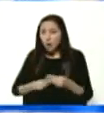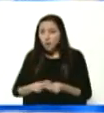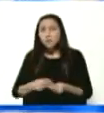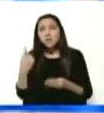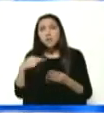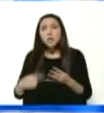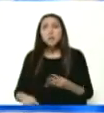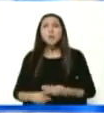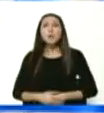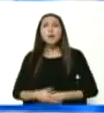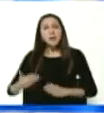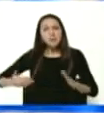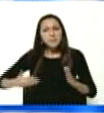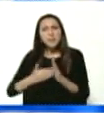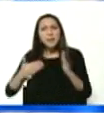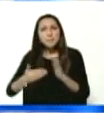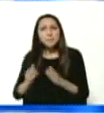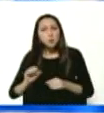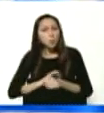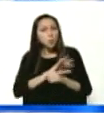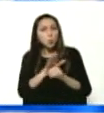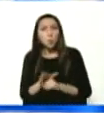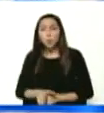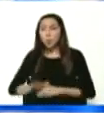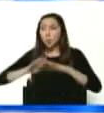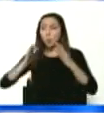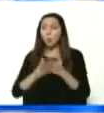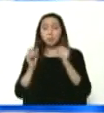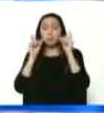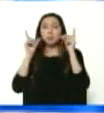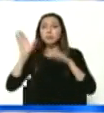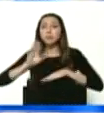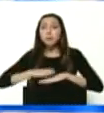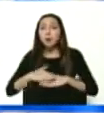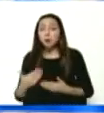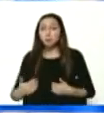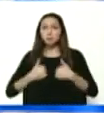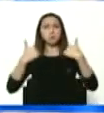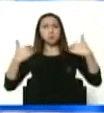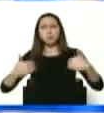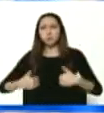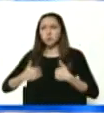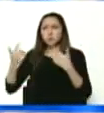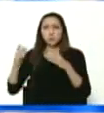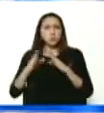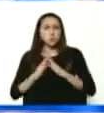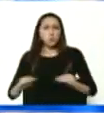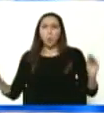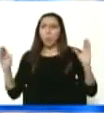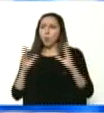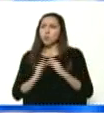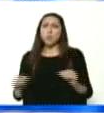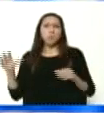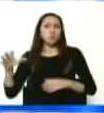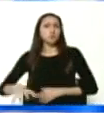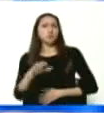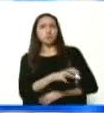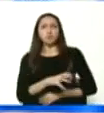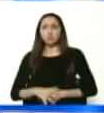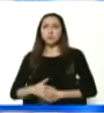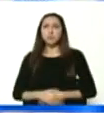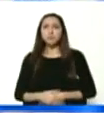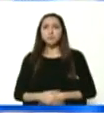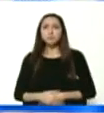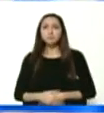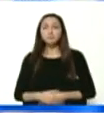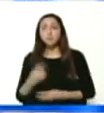efectos nefastos de una pandemia que tomó desprevenido al mundo y que ha afectado todos los ámbitos del quehacer humano, incluidos, por supuesto,